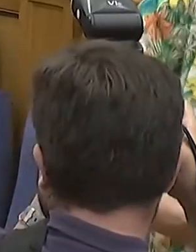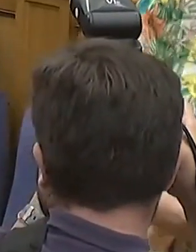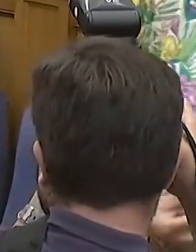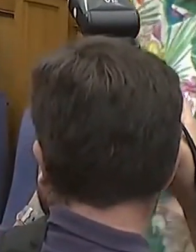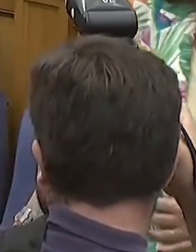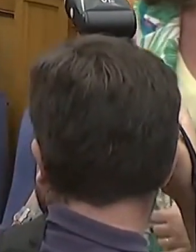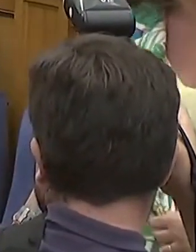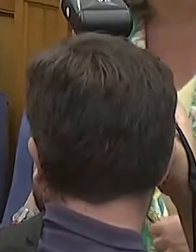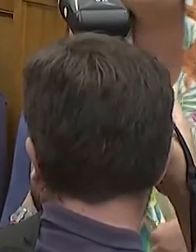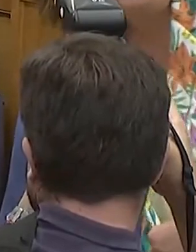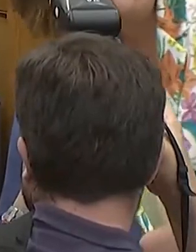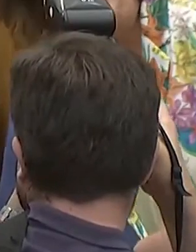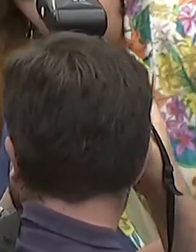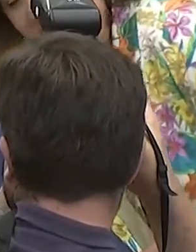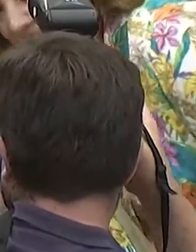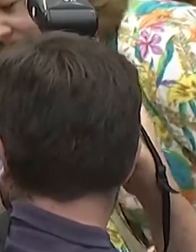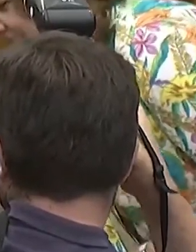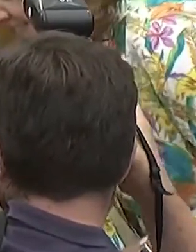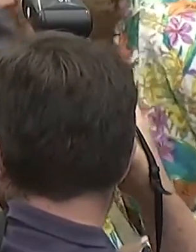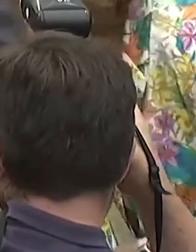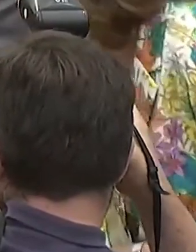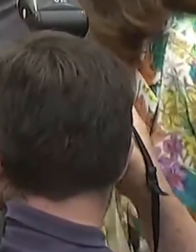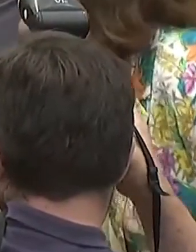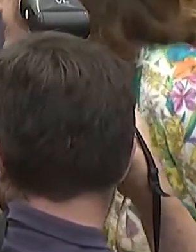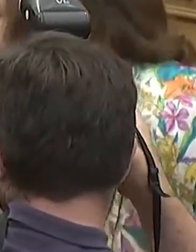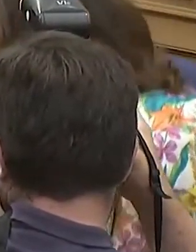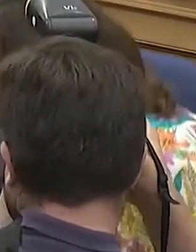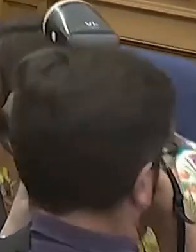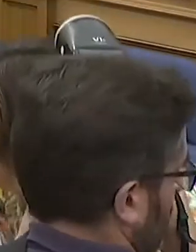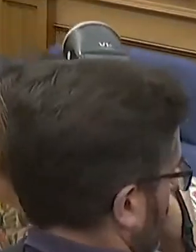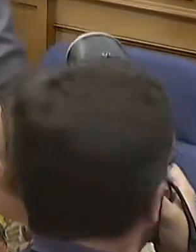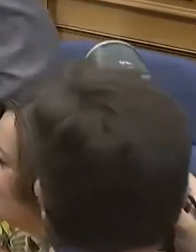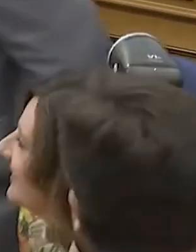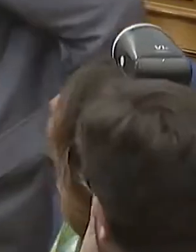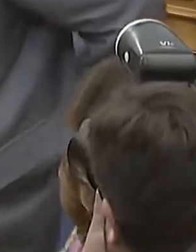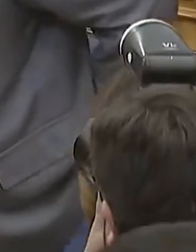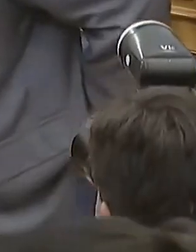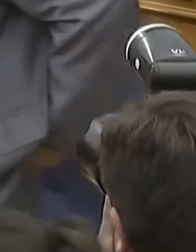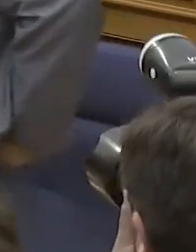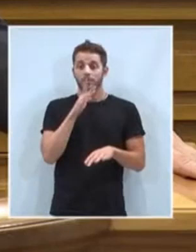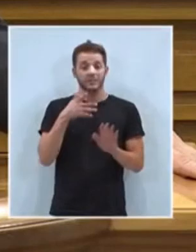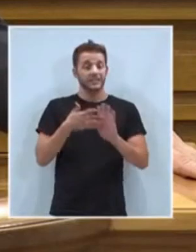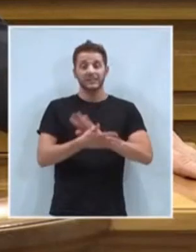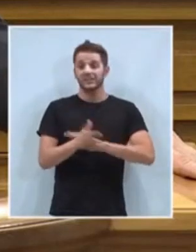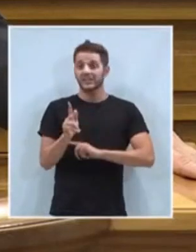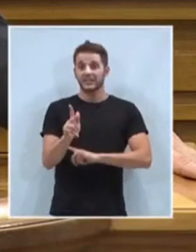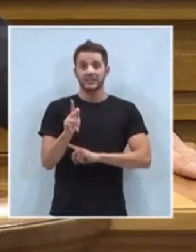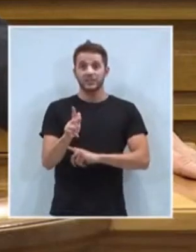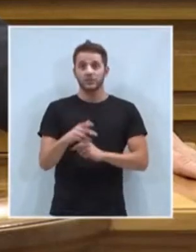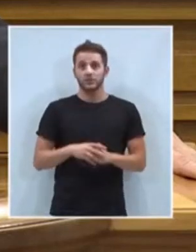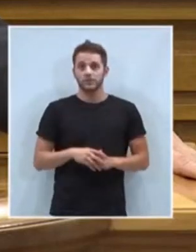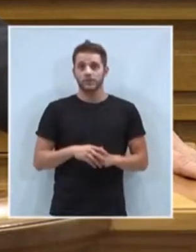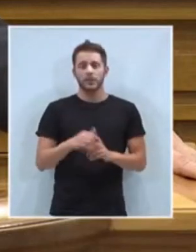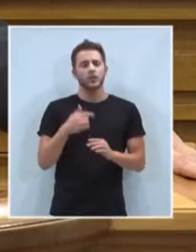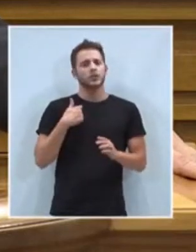nada más empezar paje ha pedido al gobierno que puigdemont regrese a España cuanto antes no